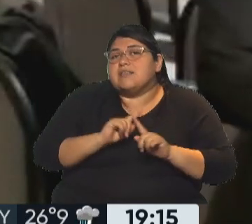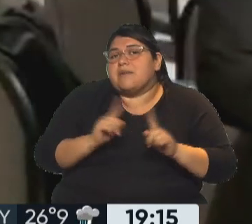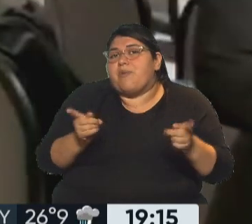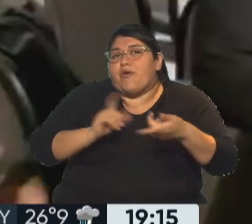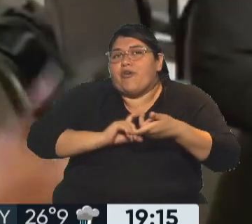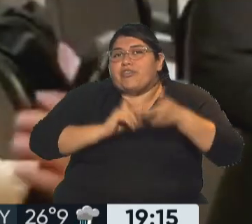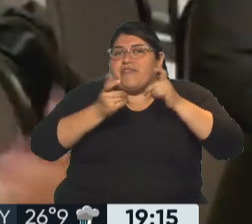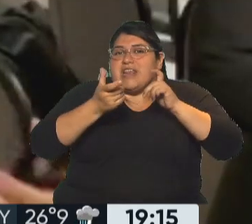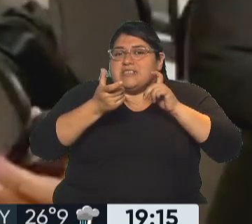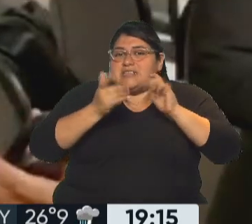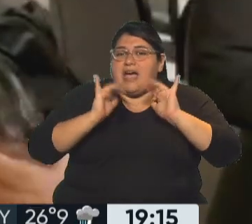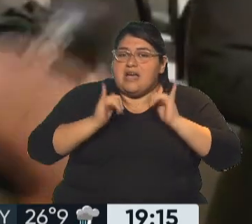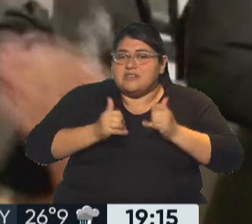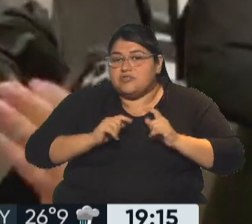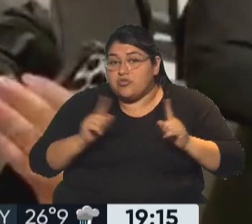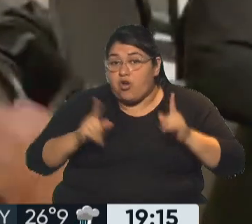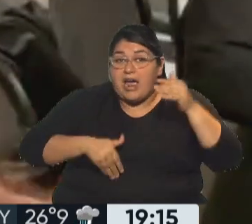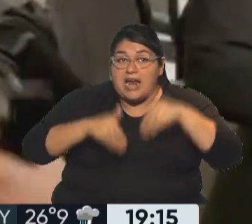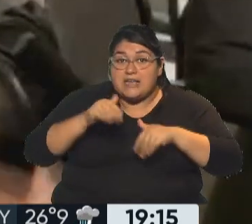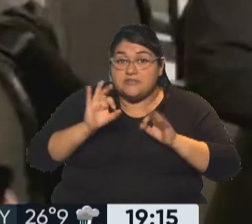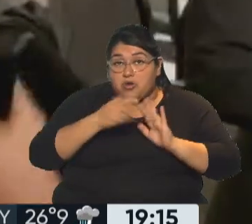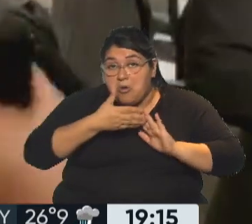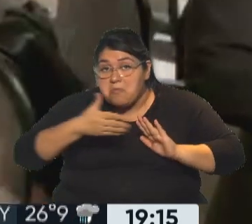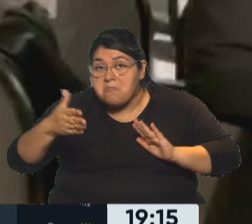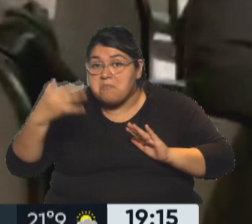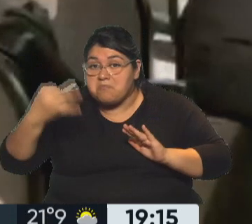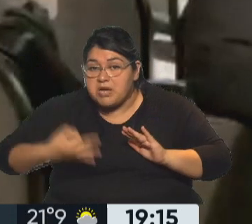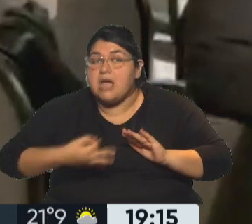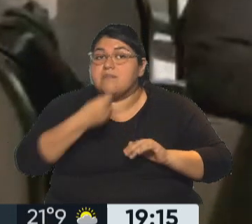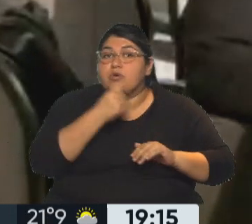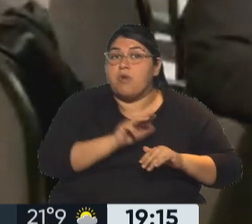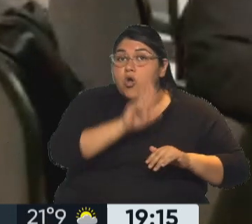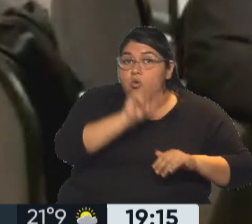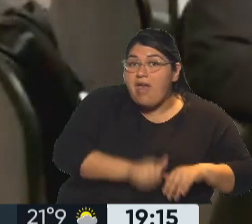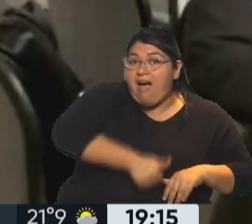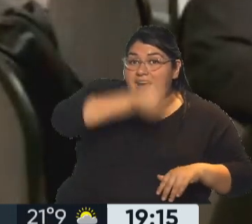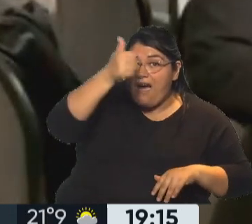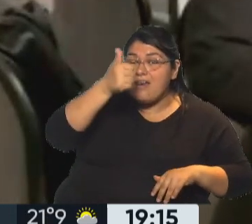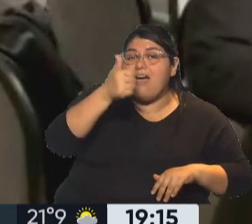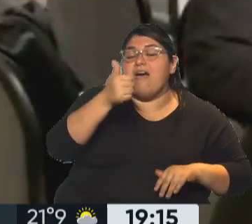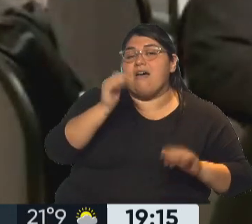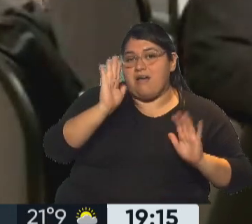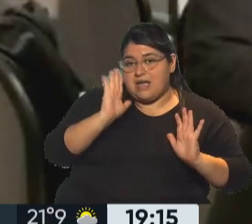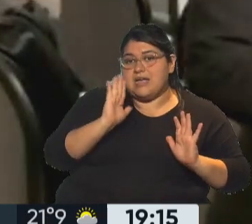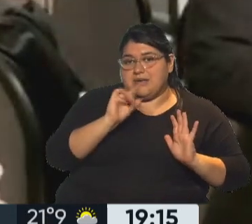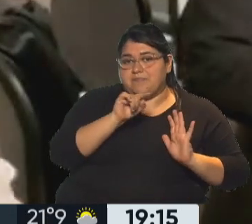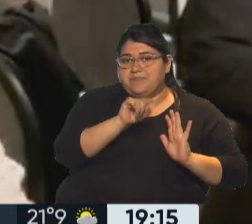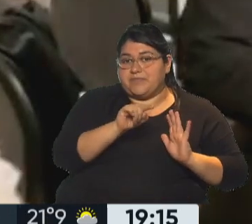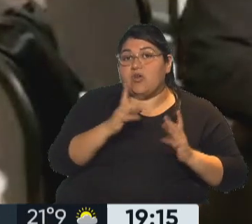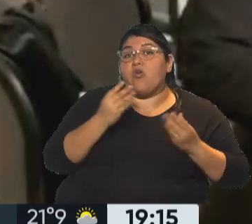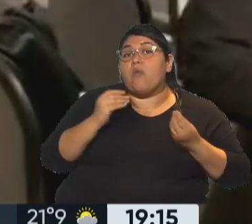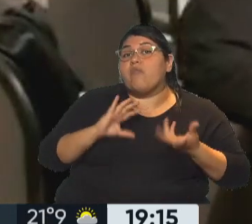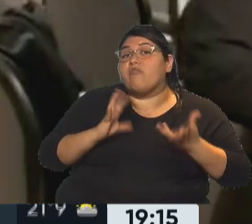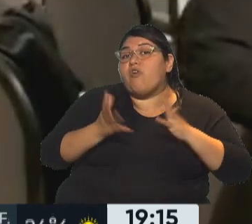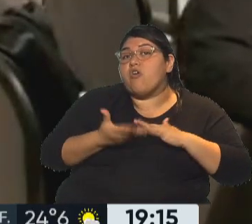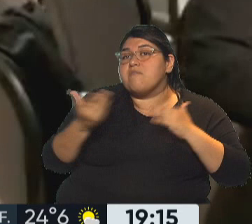si Bueno si en la elección termina como está de alguna manera lulaco sigue el gobierno de este país como va a ser la